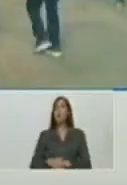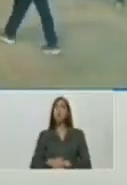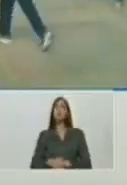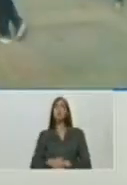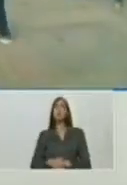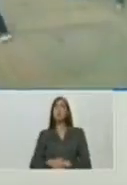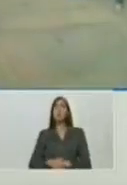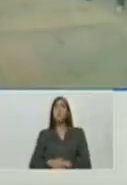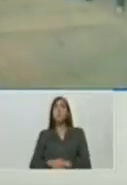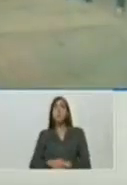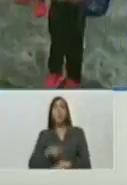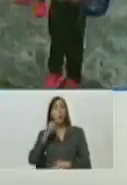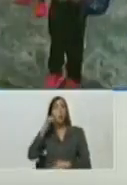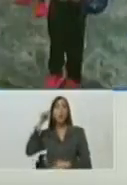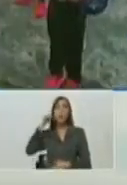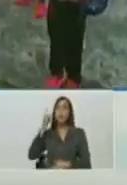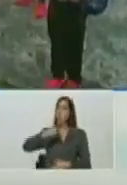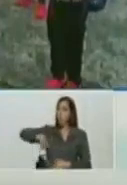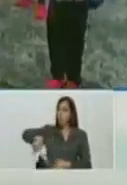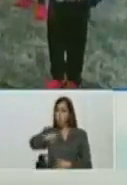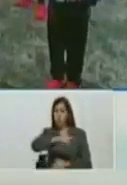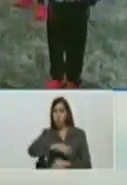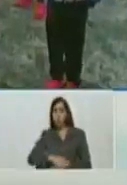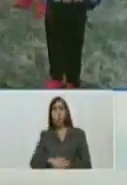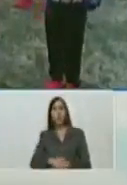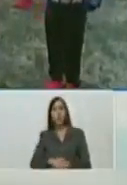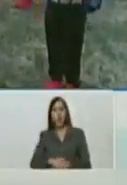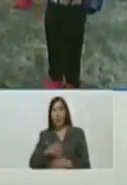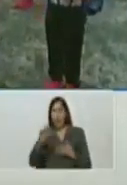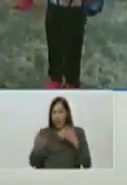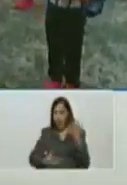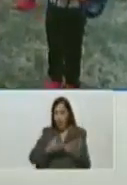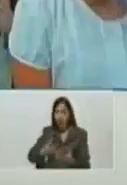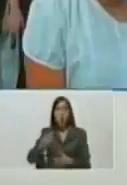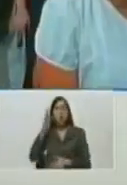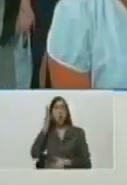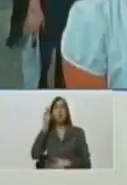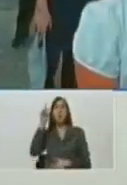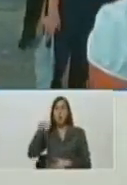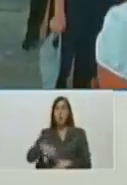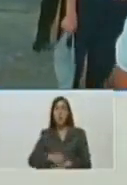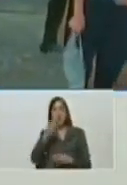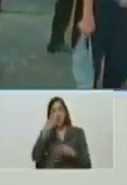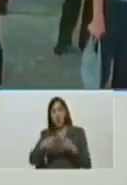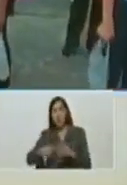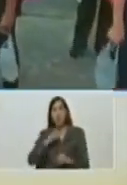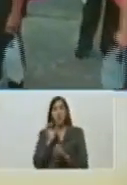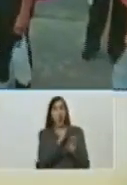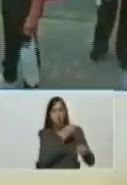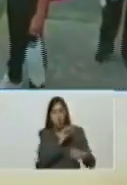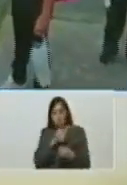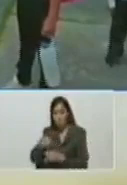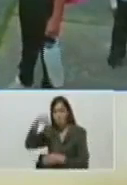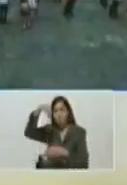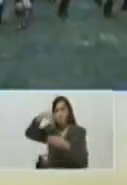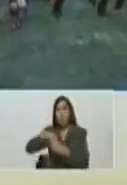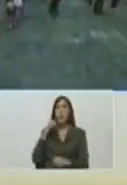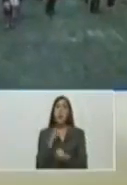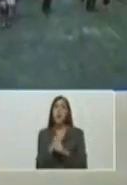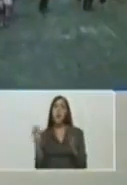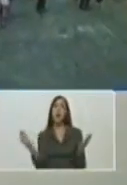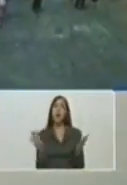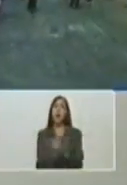las profesoras, a las mujeres cocineras, a los bedeles, a las obreras, a los obreros, a los trabajadores,